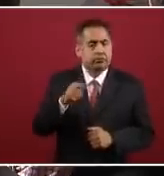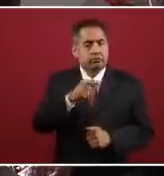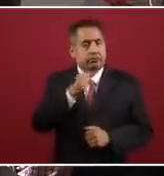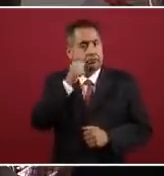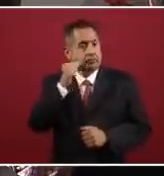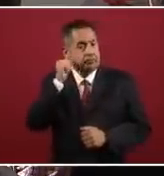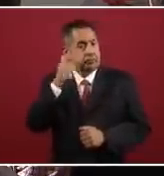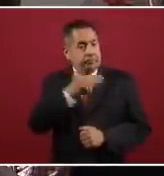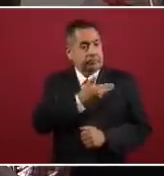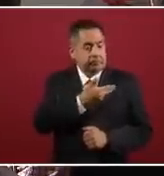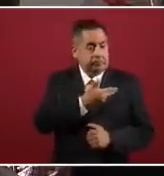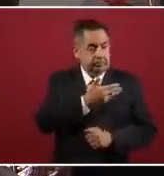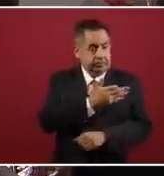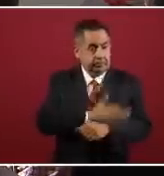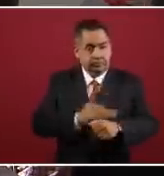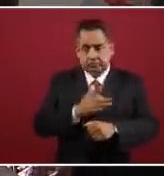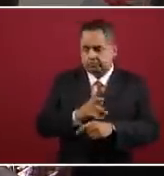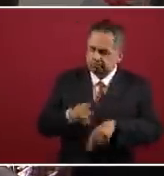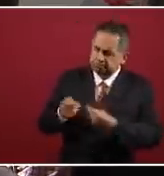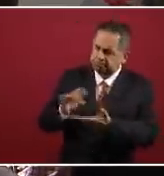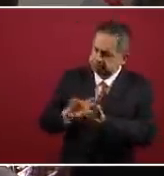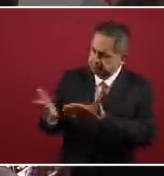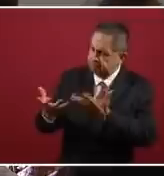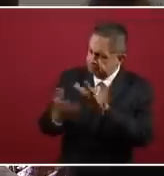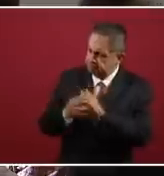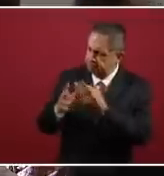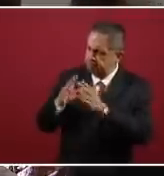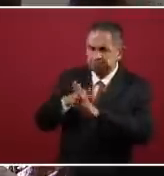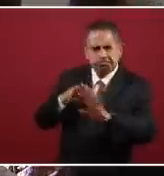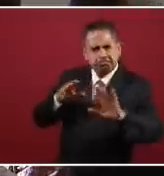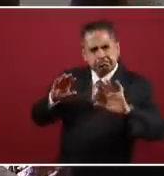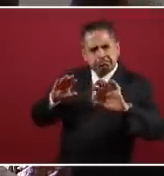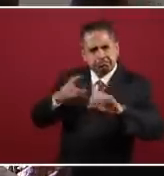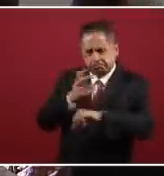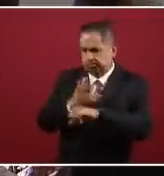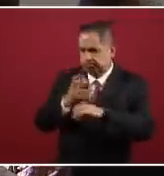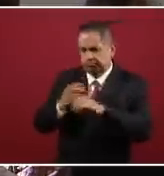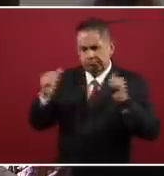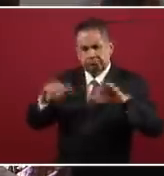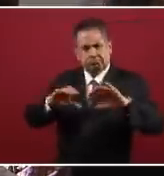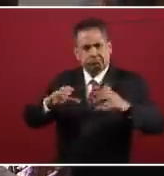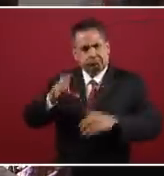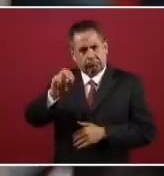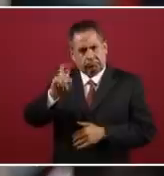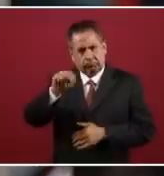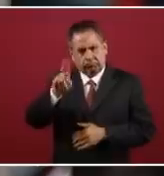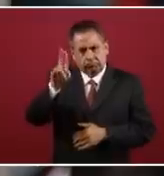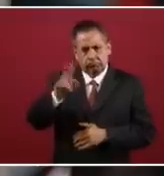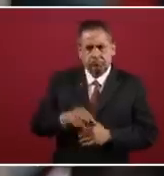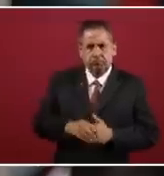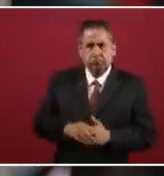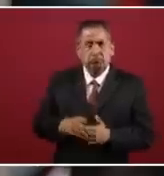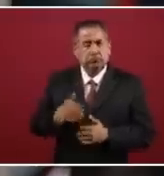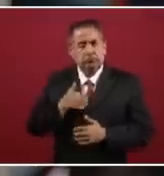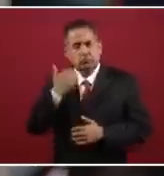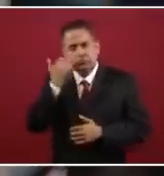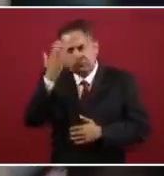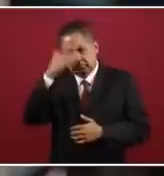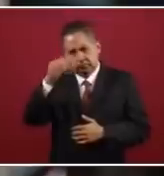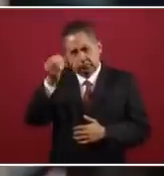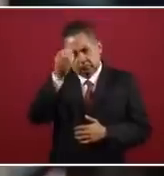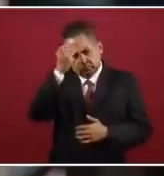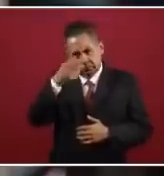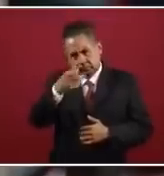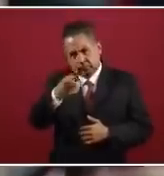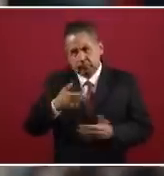le agradecí a usted por su cooperación en el tema migratorio con Estados Unidos en una asamblea de la ONU. Nos gustaría saber cuál es su opinión